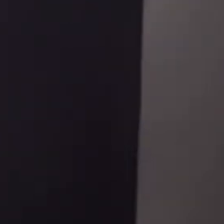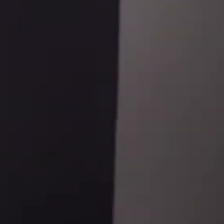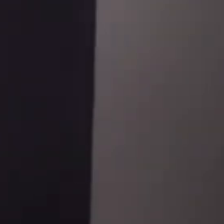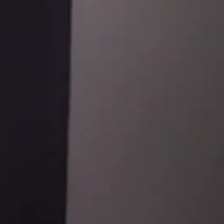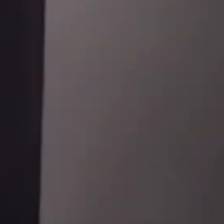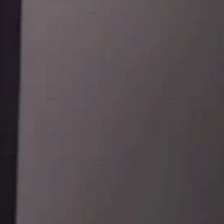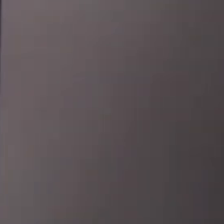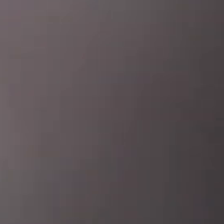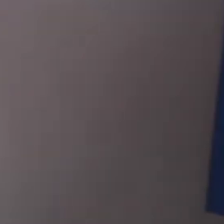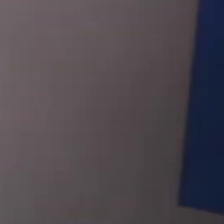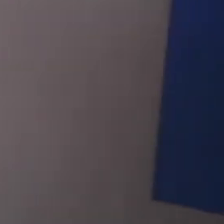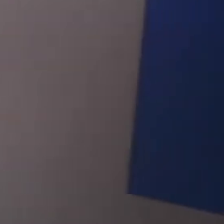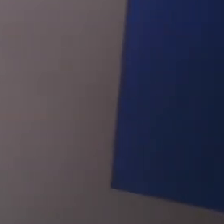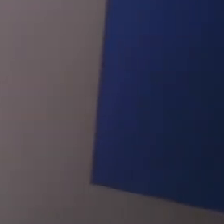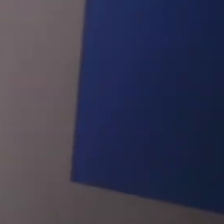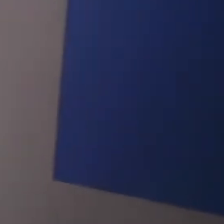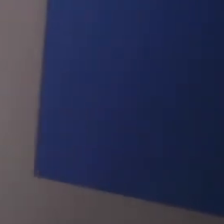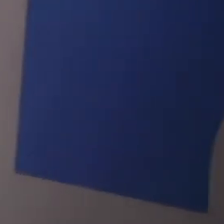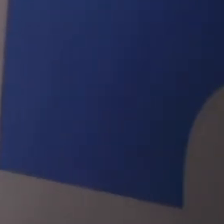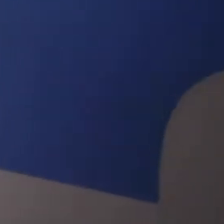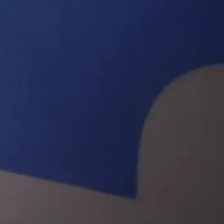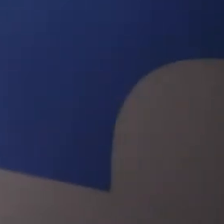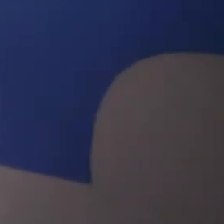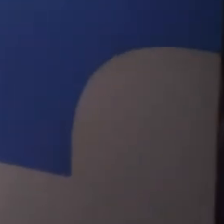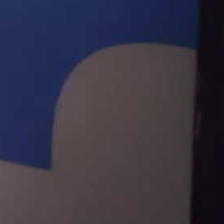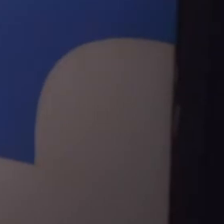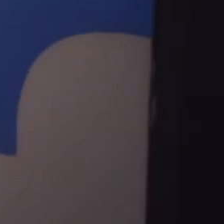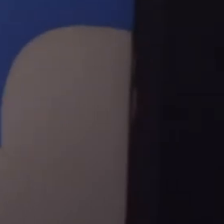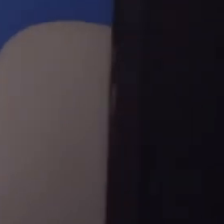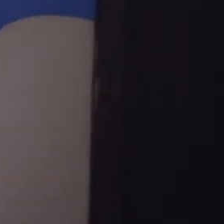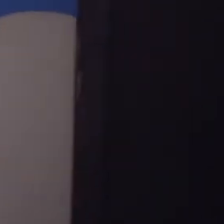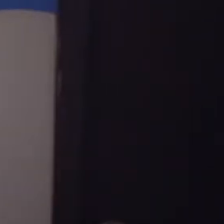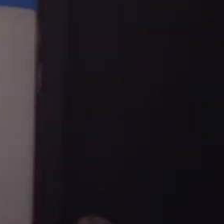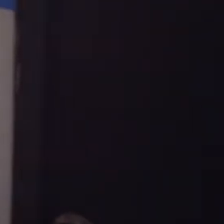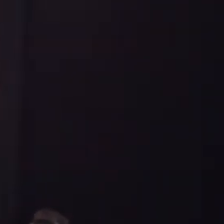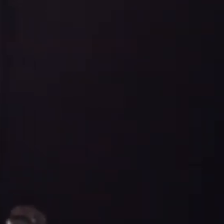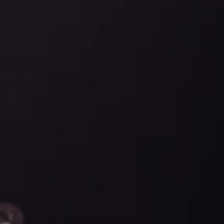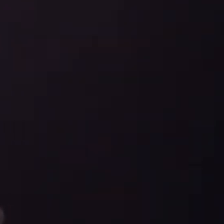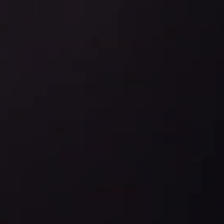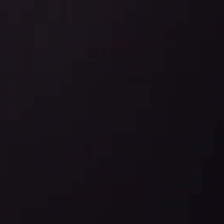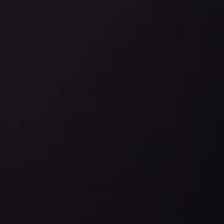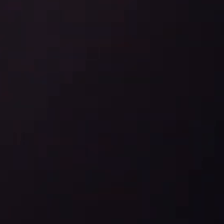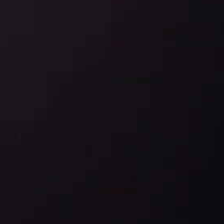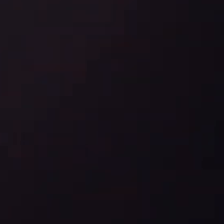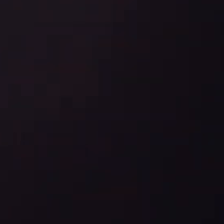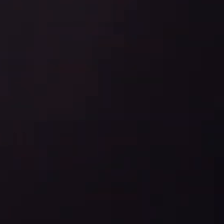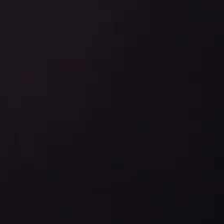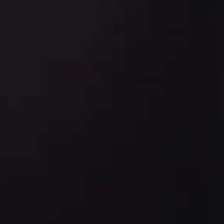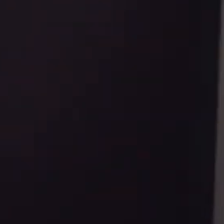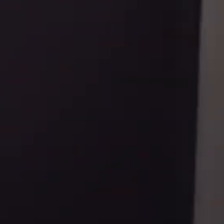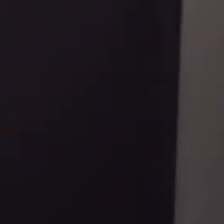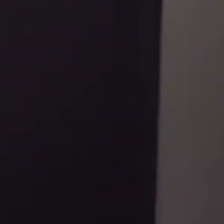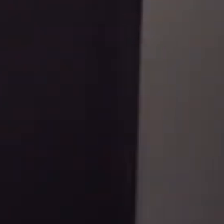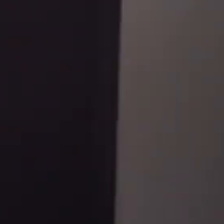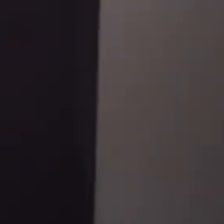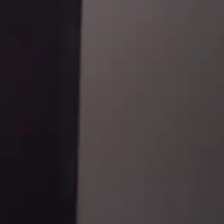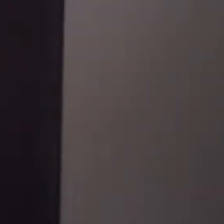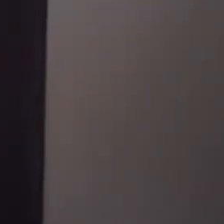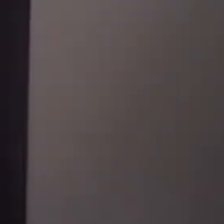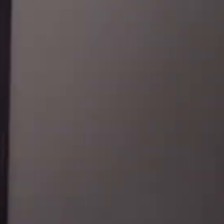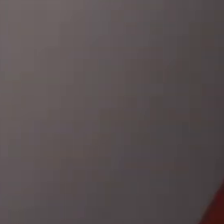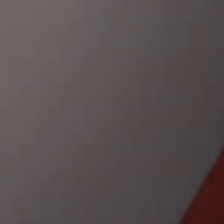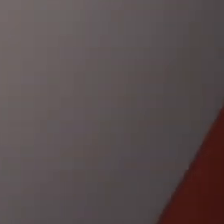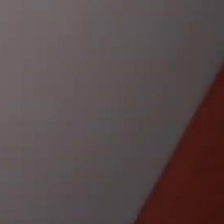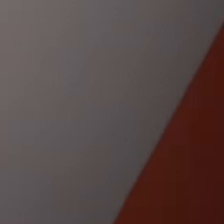La programación del canal es el insumo principal de las comunicaciones internas y externas en Canal 13. Veamos